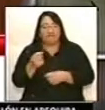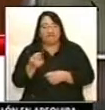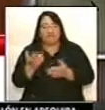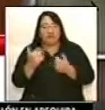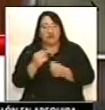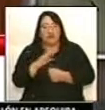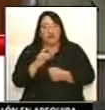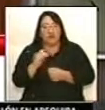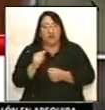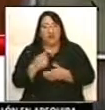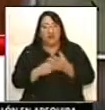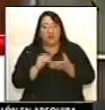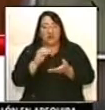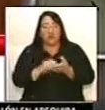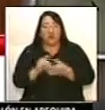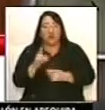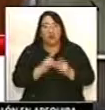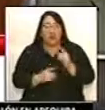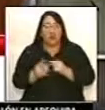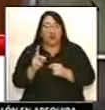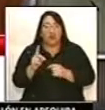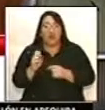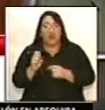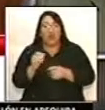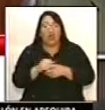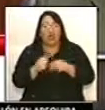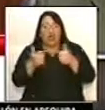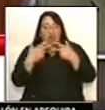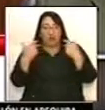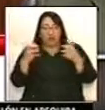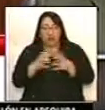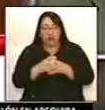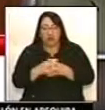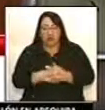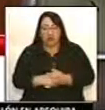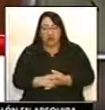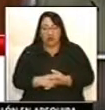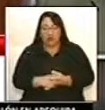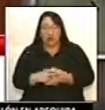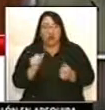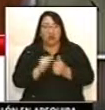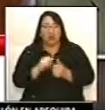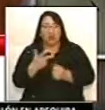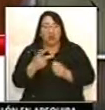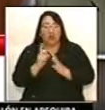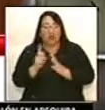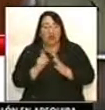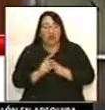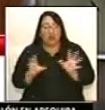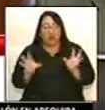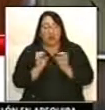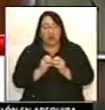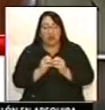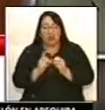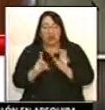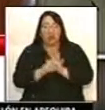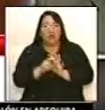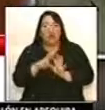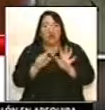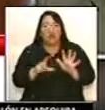de bienes que se destinen al consumo de, en la Amazonía, establecido en la tercera disposición complementaria de la